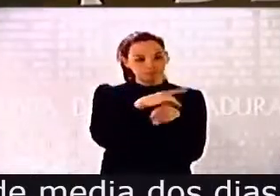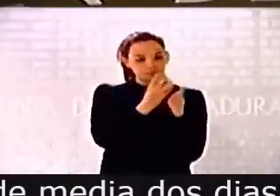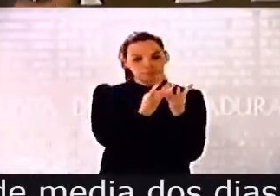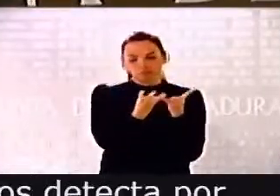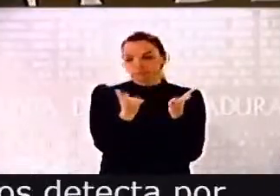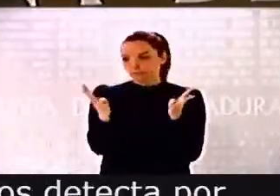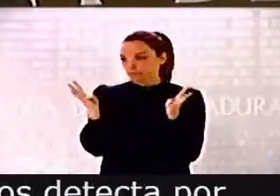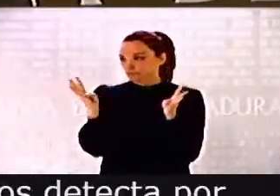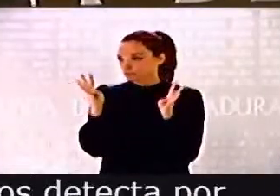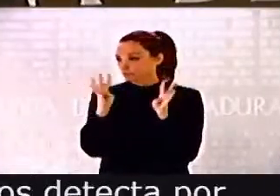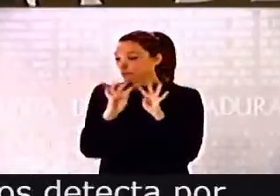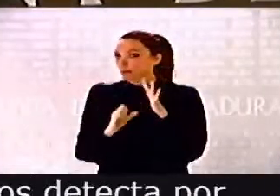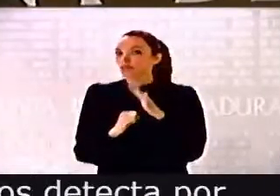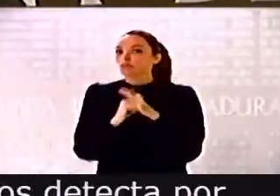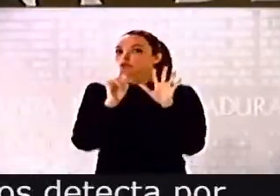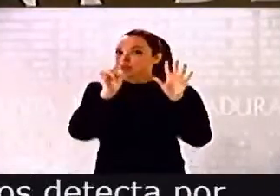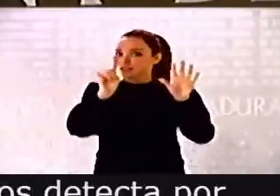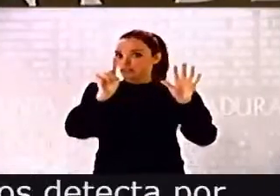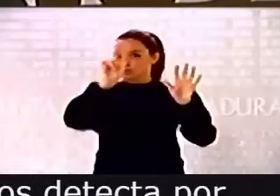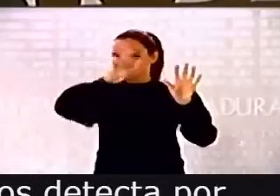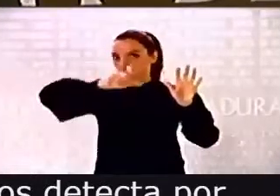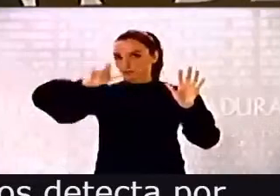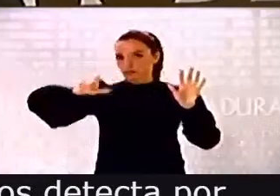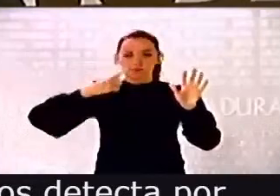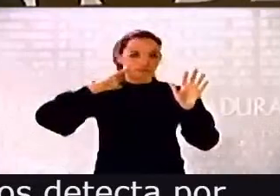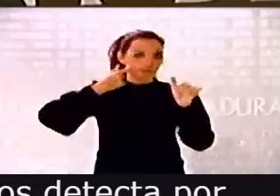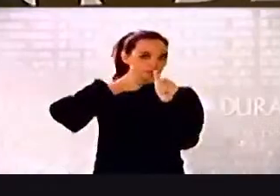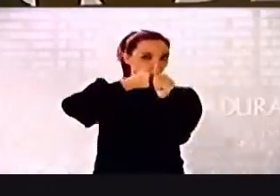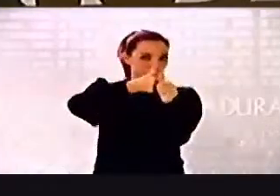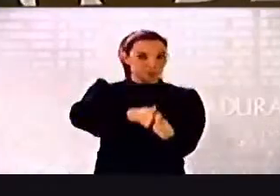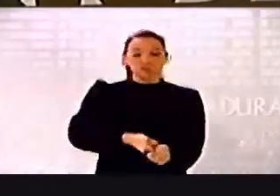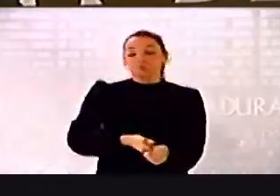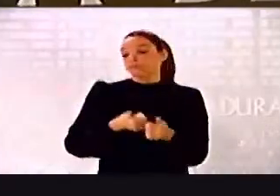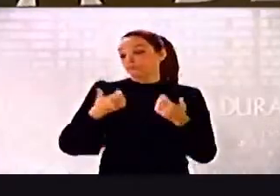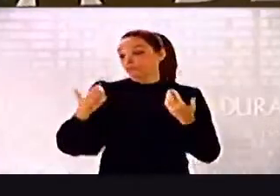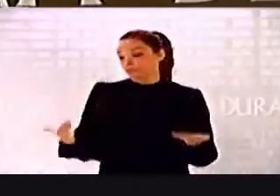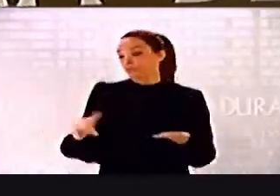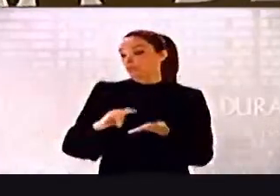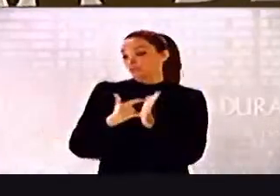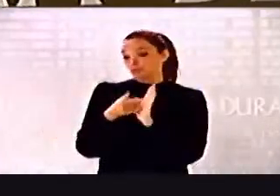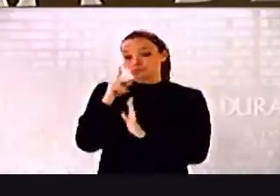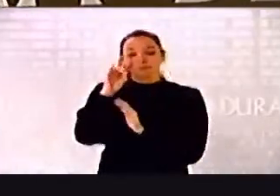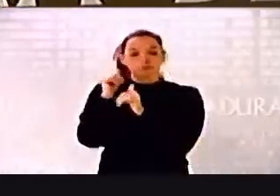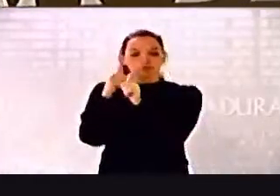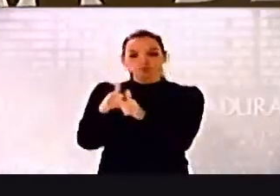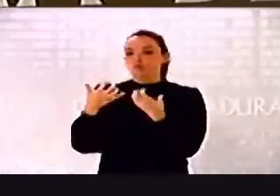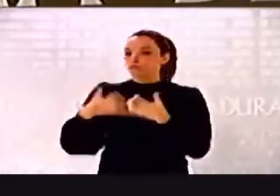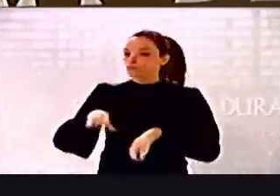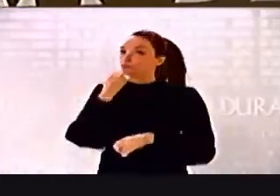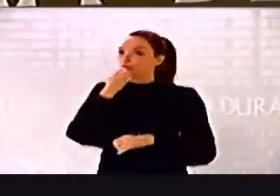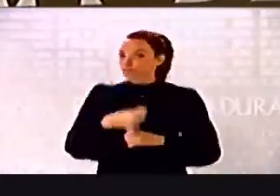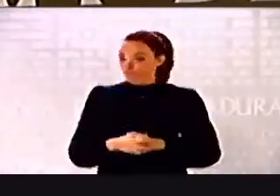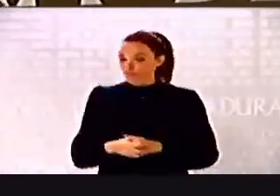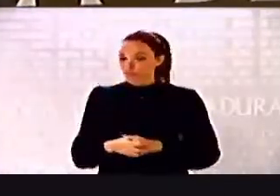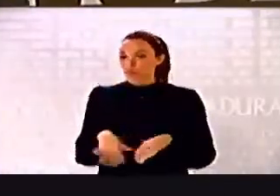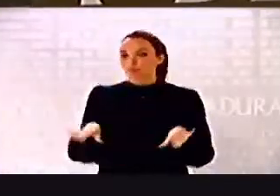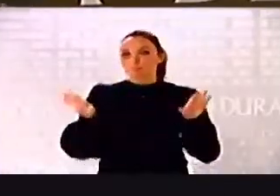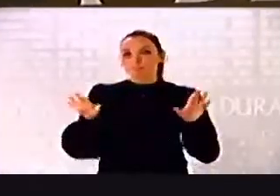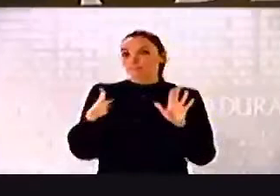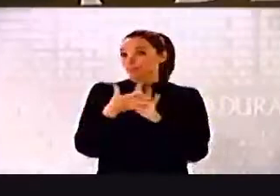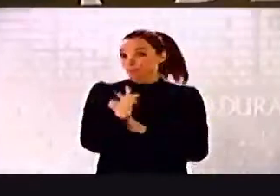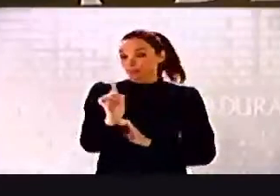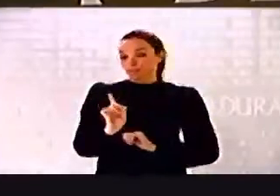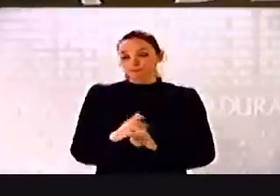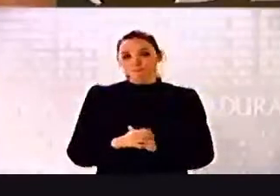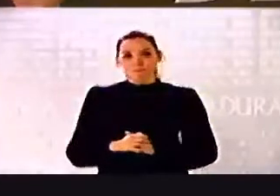Detectamos hasta un máximo de 6. Por lo tanto, nuestro sistema de rastreo está funcionando bien, pero eso no